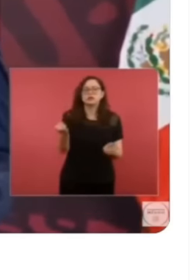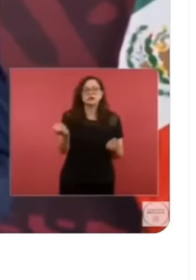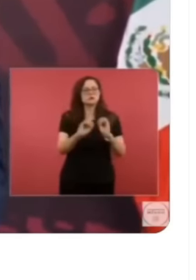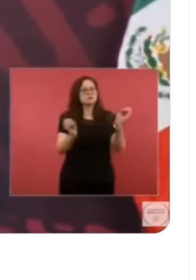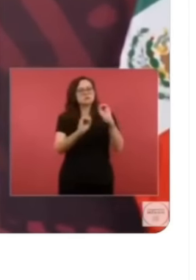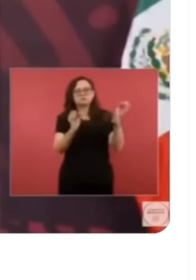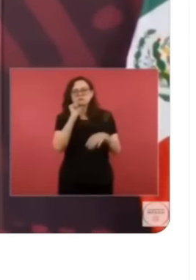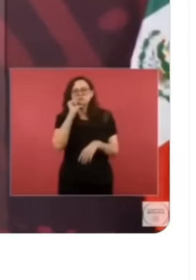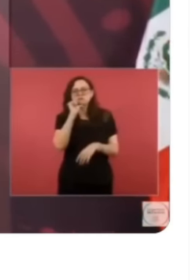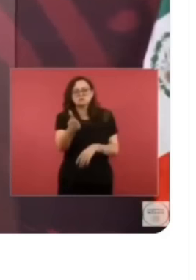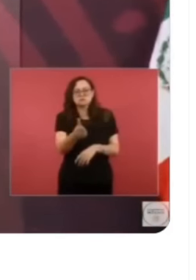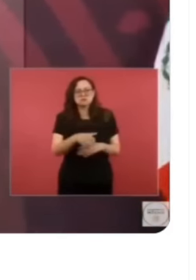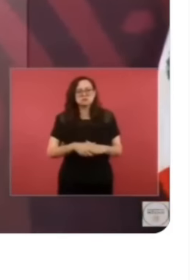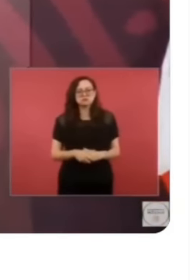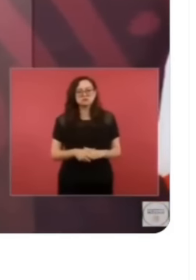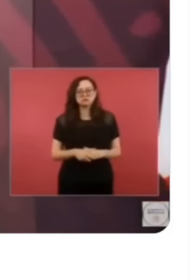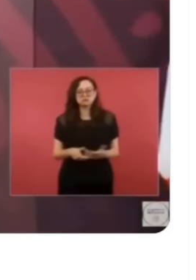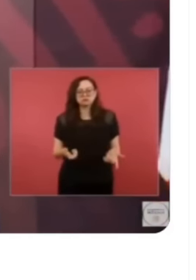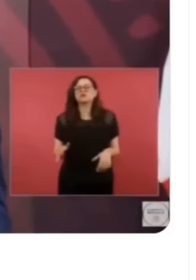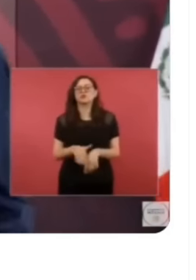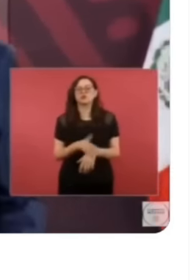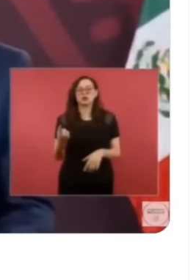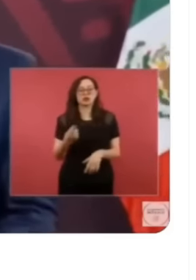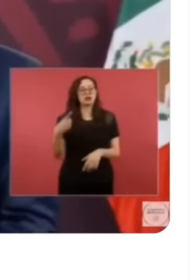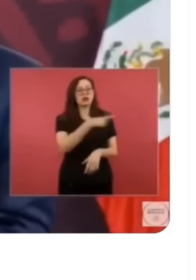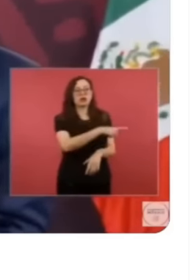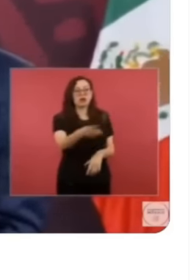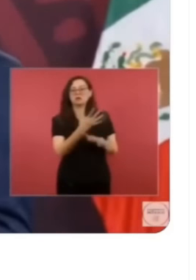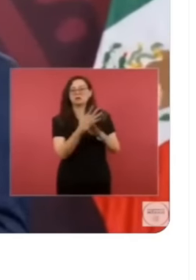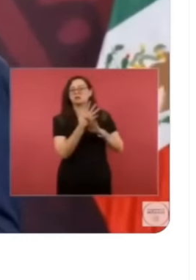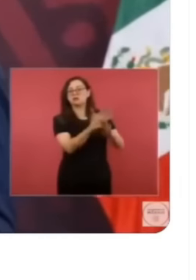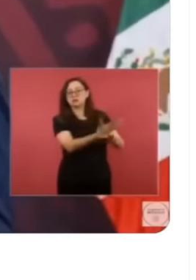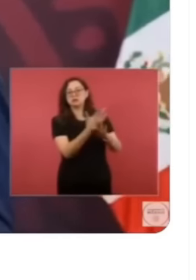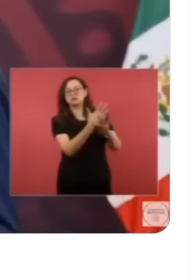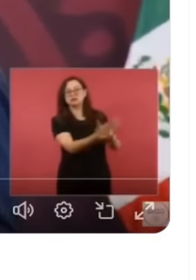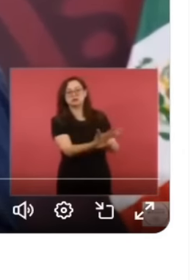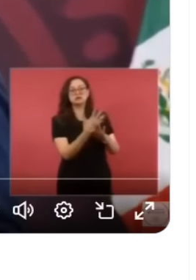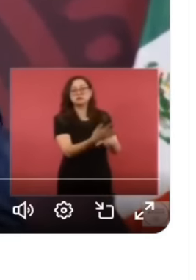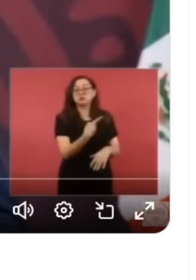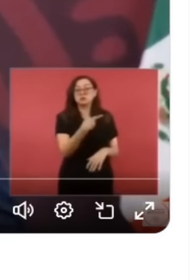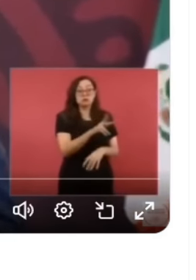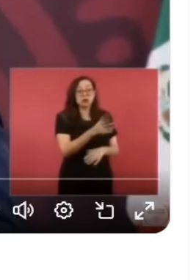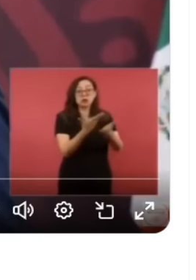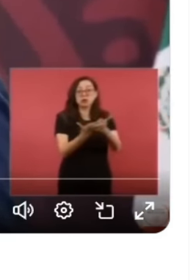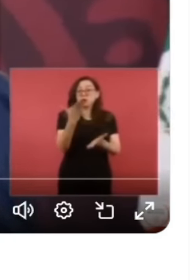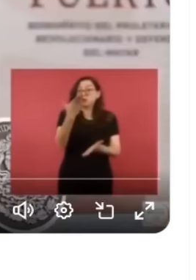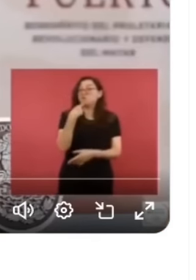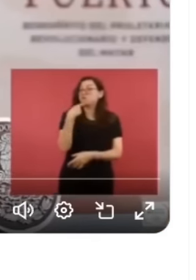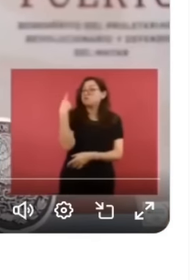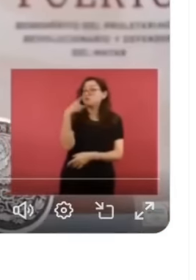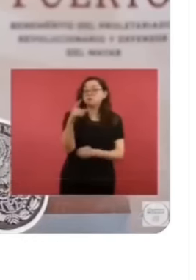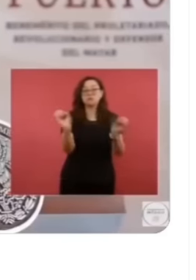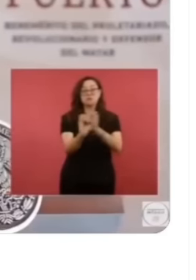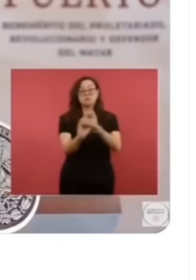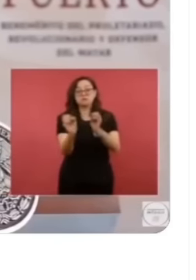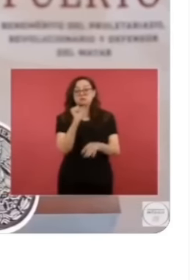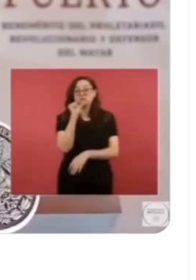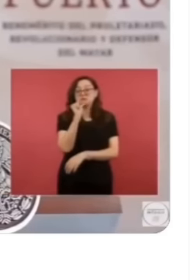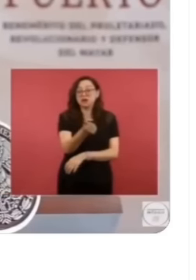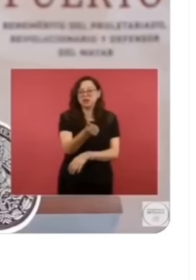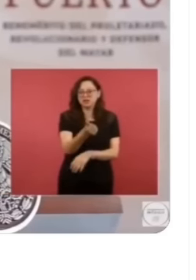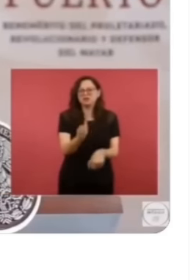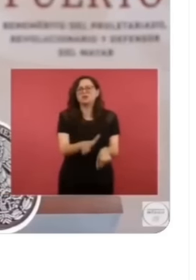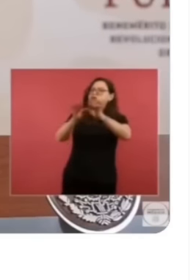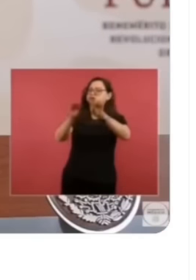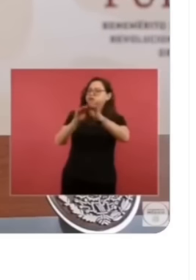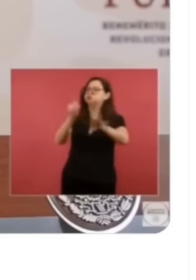Si yo he dicho que no acepto la corrupción de nadie, ni de mis hijos,